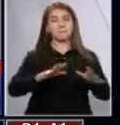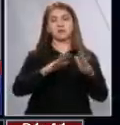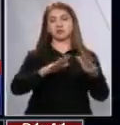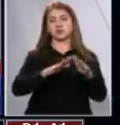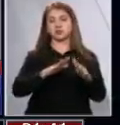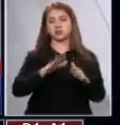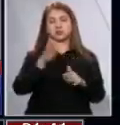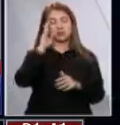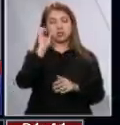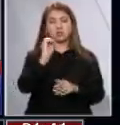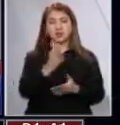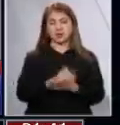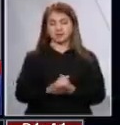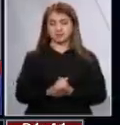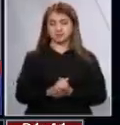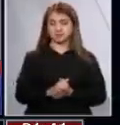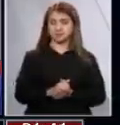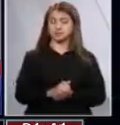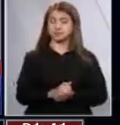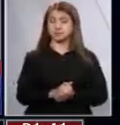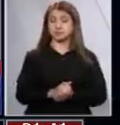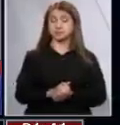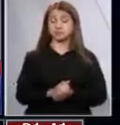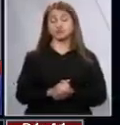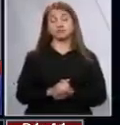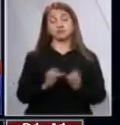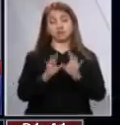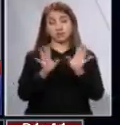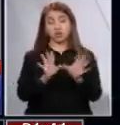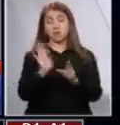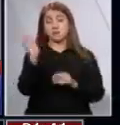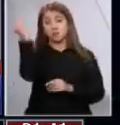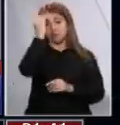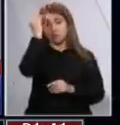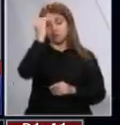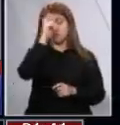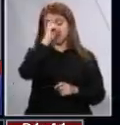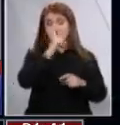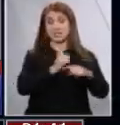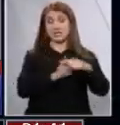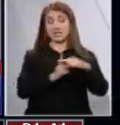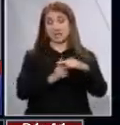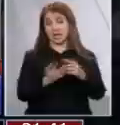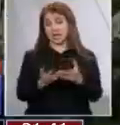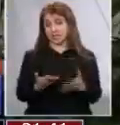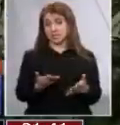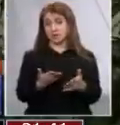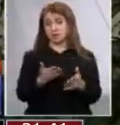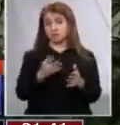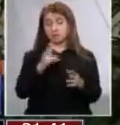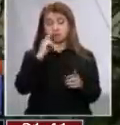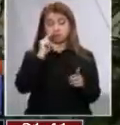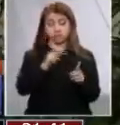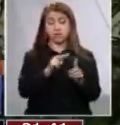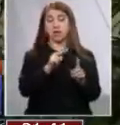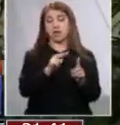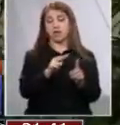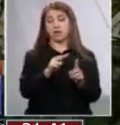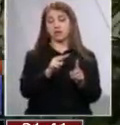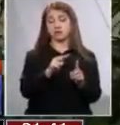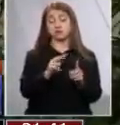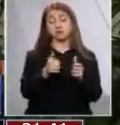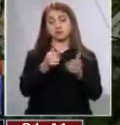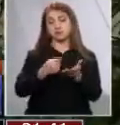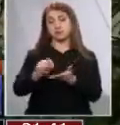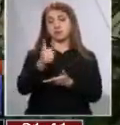indebida? Bueno, es una preocupación de la Iglesia dada la postura que ellos tienen y la mirada que ellos tienen y también es